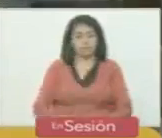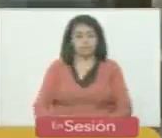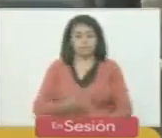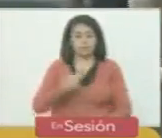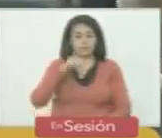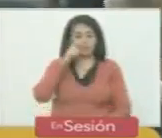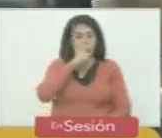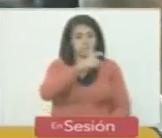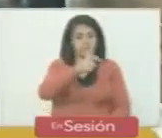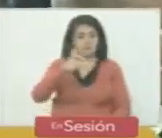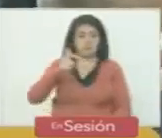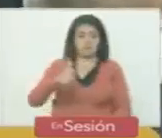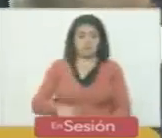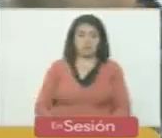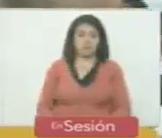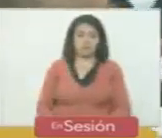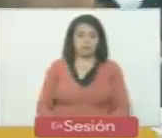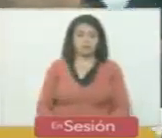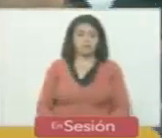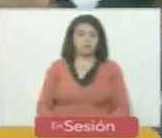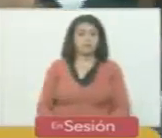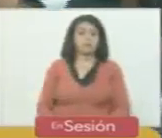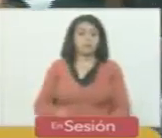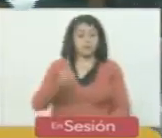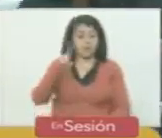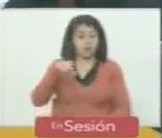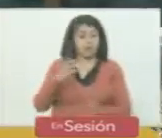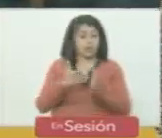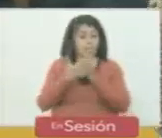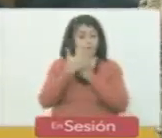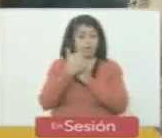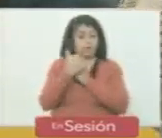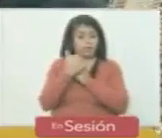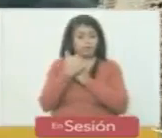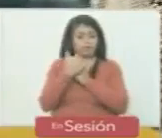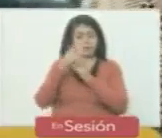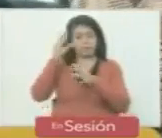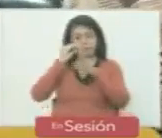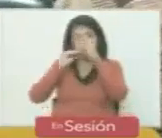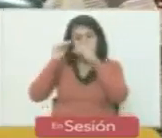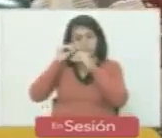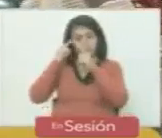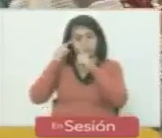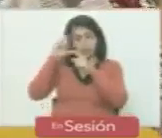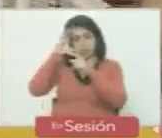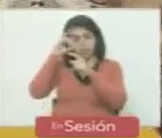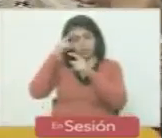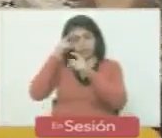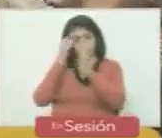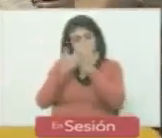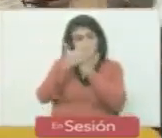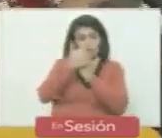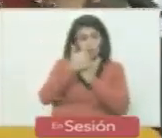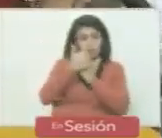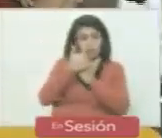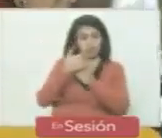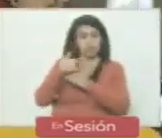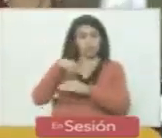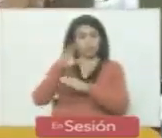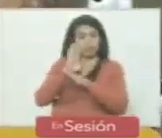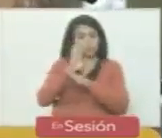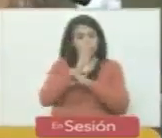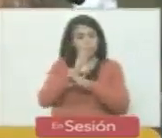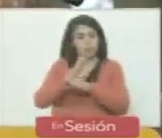nuestros pueblos, las que inclusive escondemos esos conocimientos, las que tenemos la